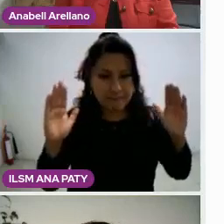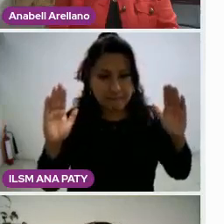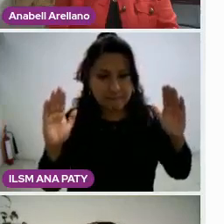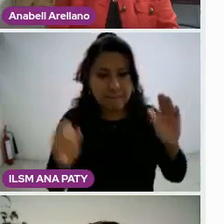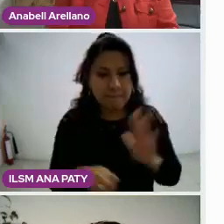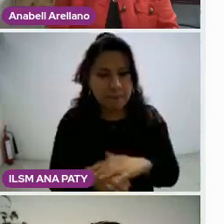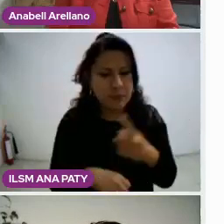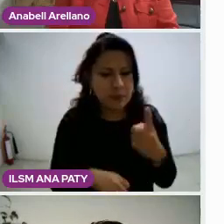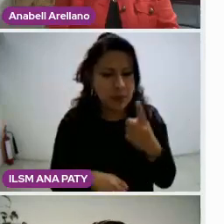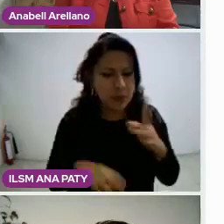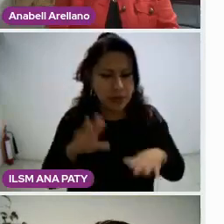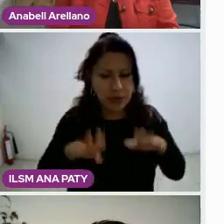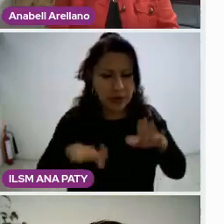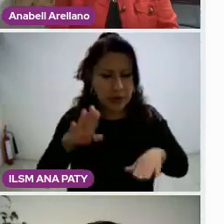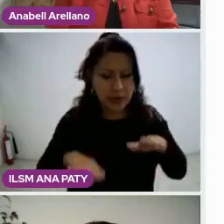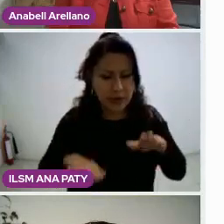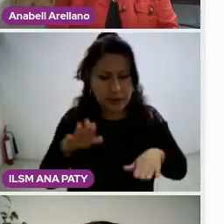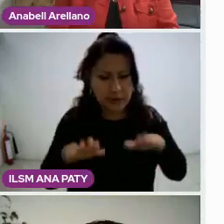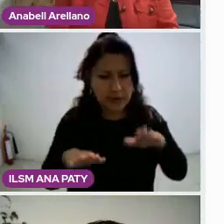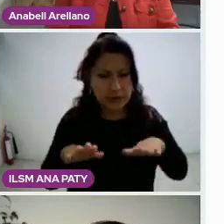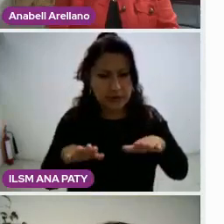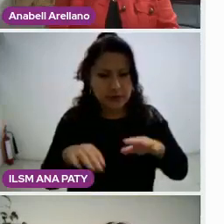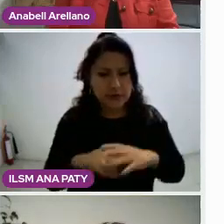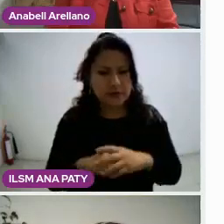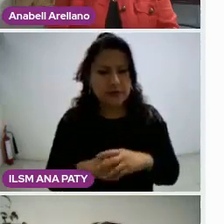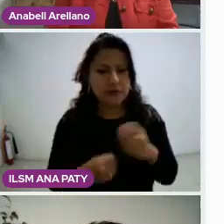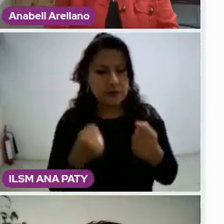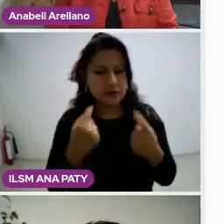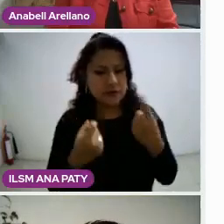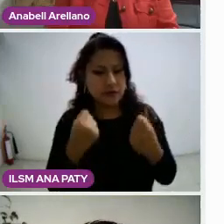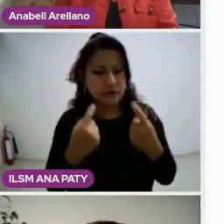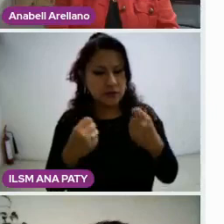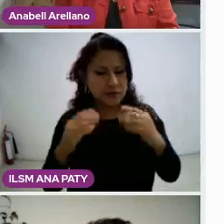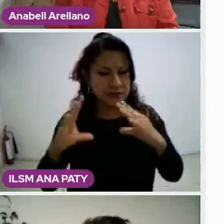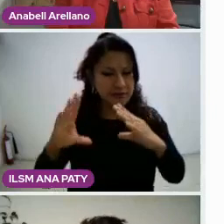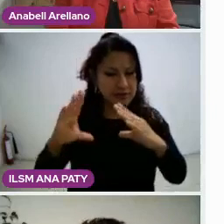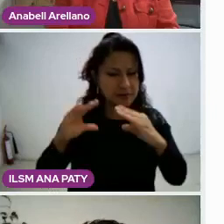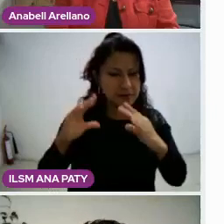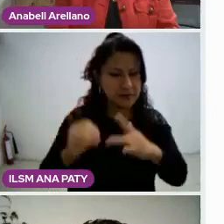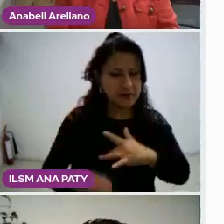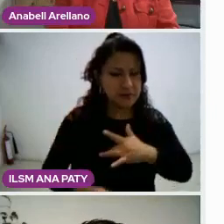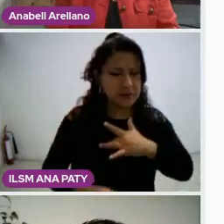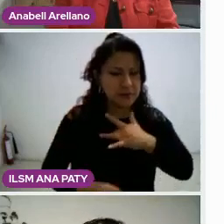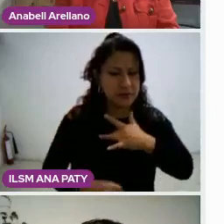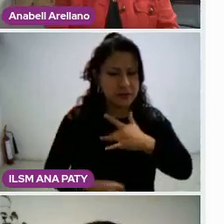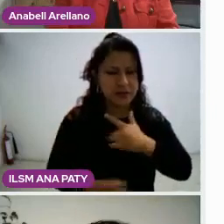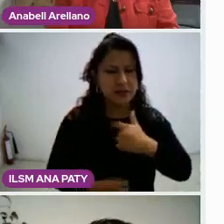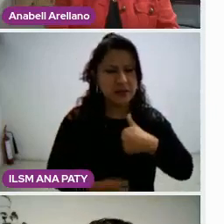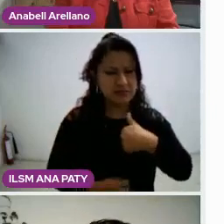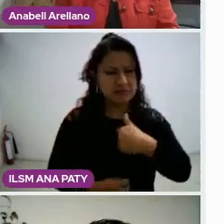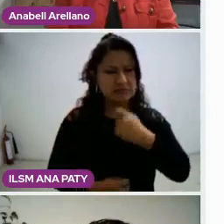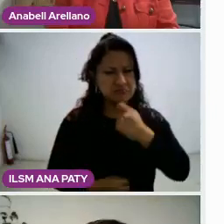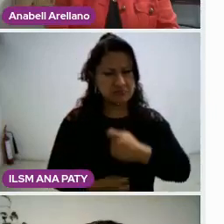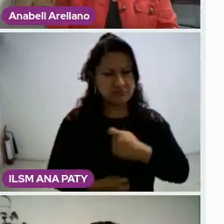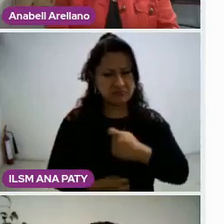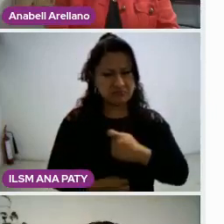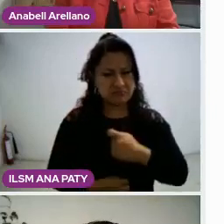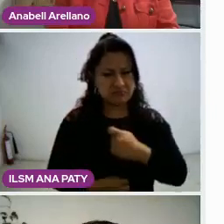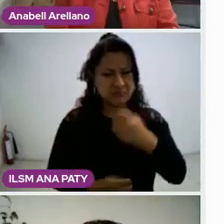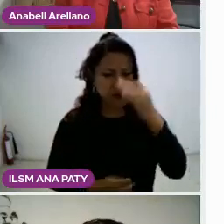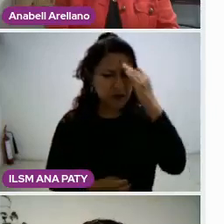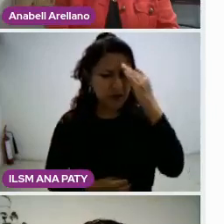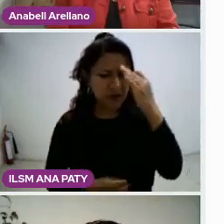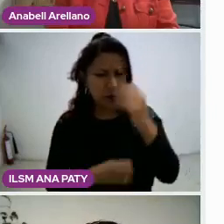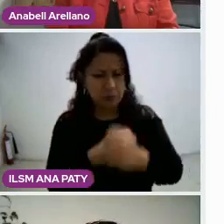enseñó a reconocer nuestras emociones, ¿no? Pues durante años, durante siglos, si no es que años, siglos más bien,